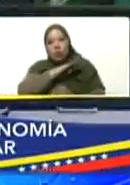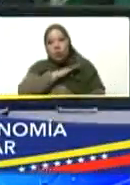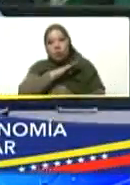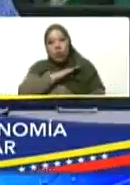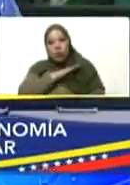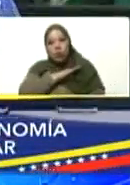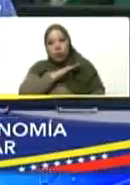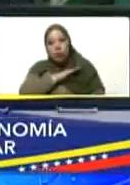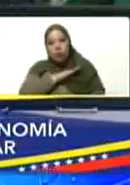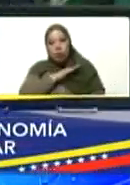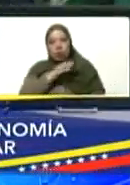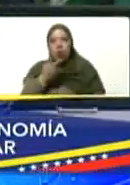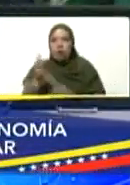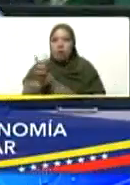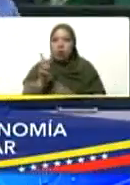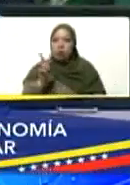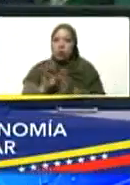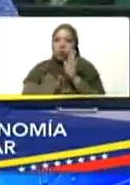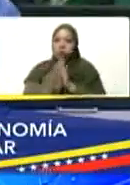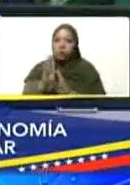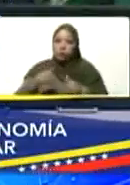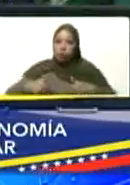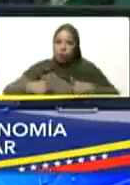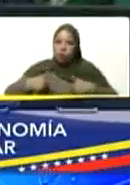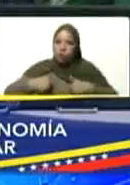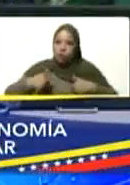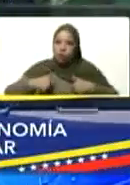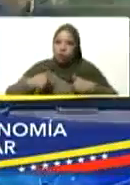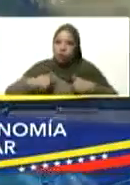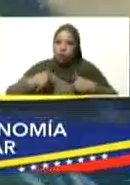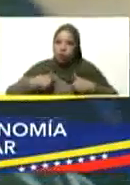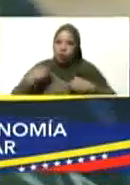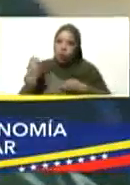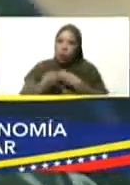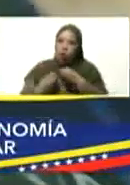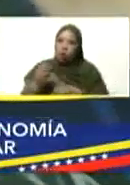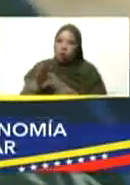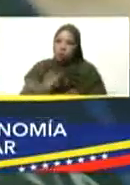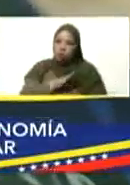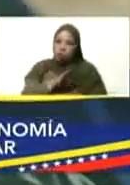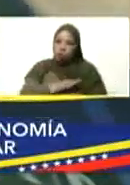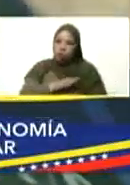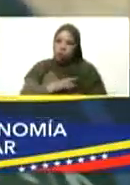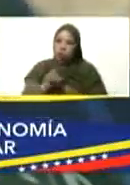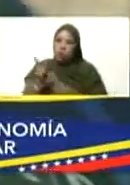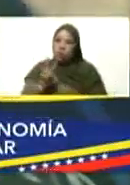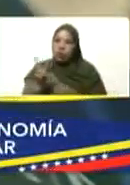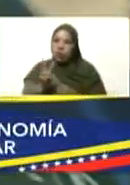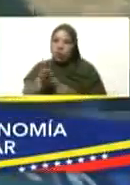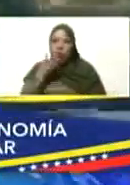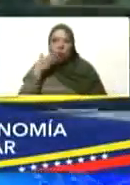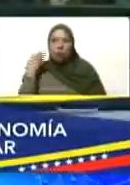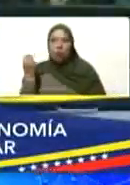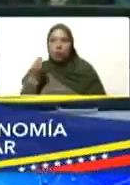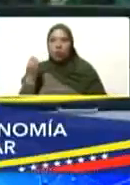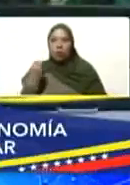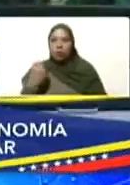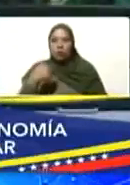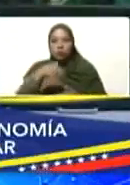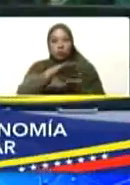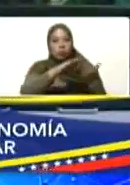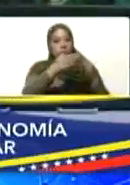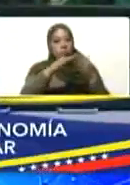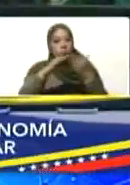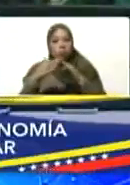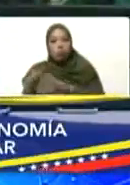Venezuela, esfuerzo venezolano, esfuerzo criollo, esfuerzo del venezolano y de la venezolana de a pie,